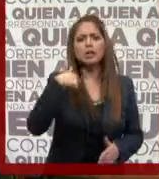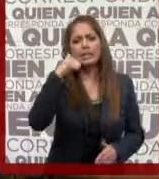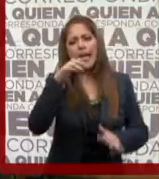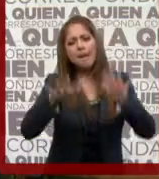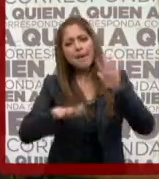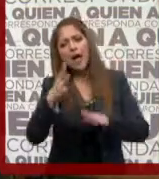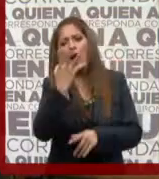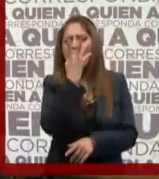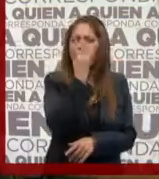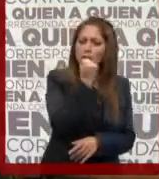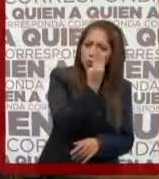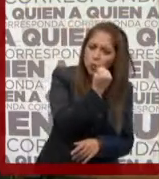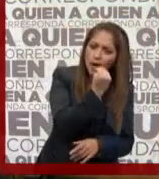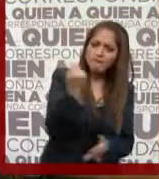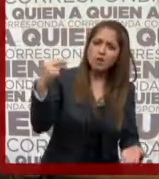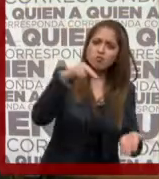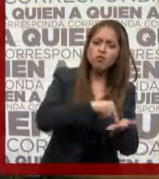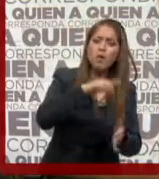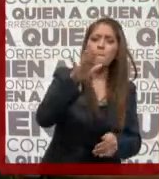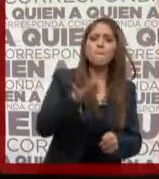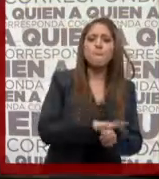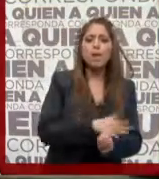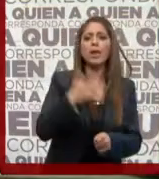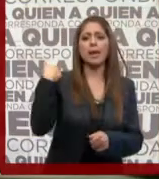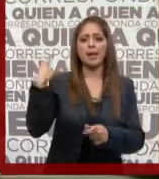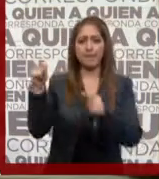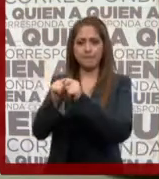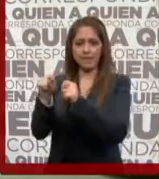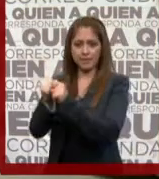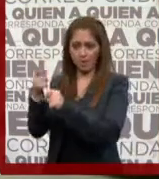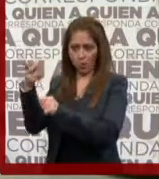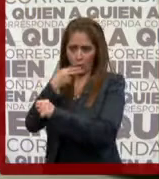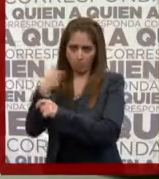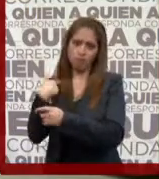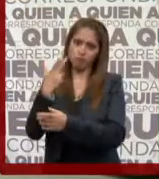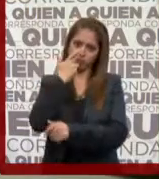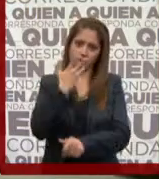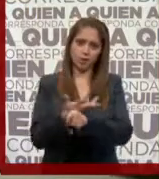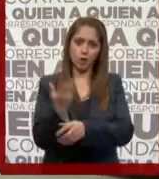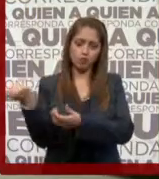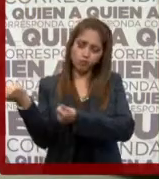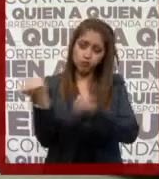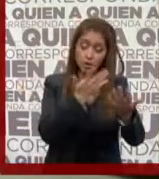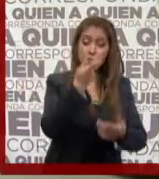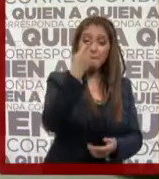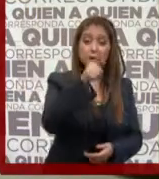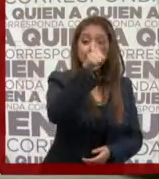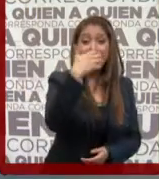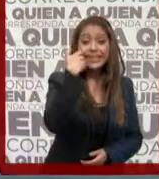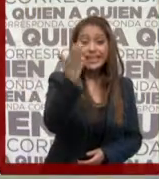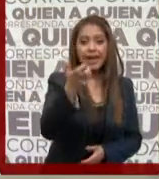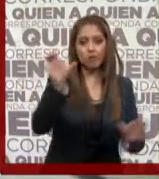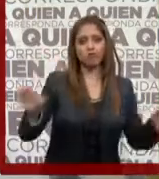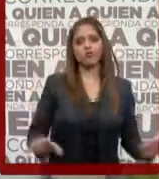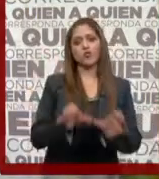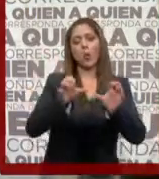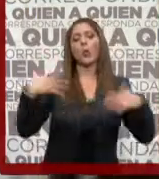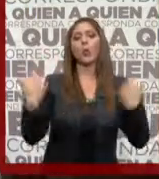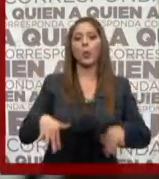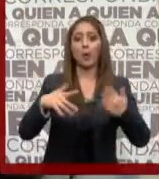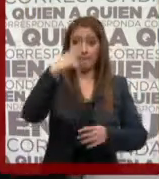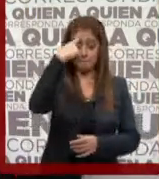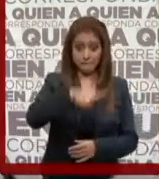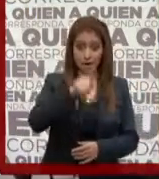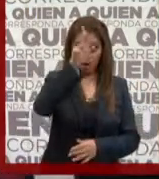9. Porque mi tío me lleva. Dentro de estas tareas está la de prepararse, y una computadora podría hacer la diferencia